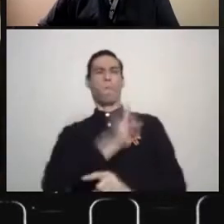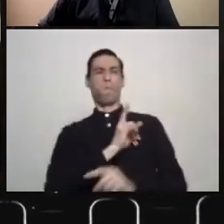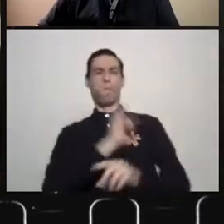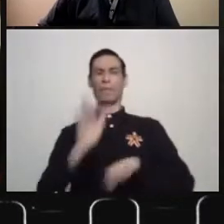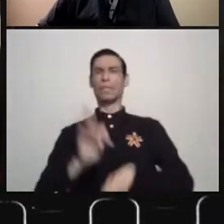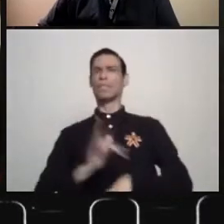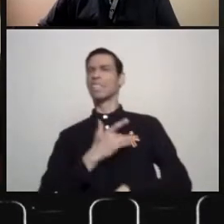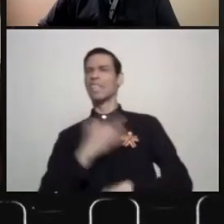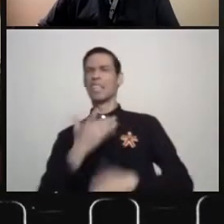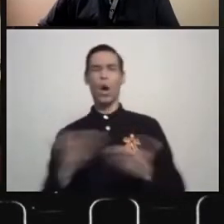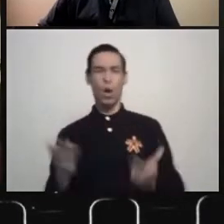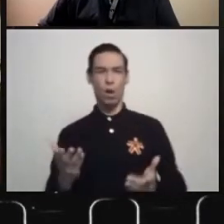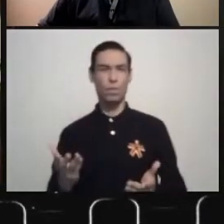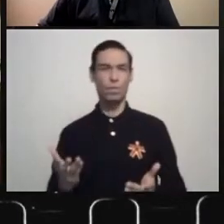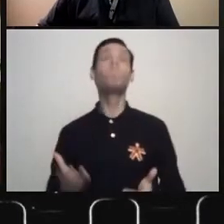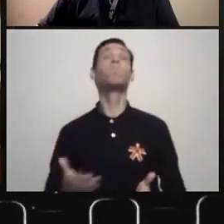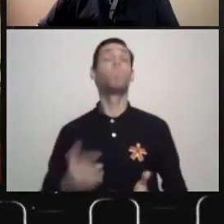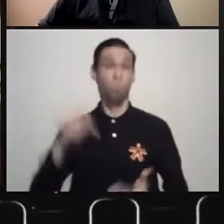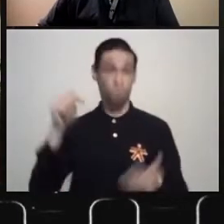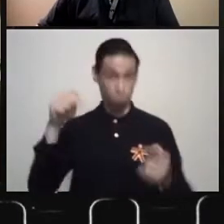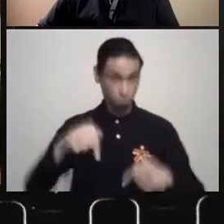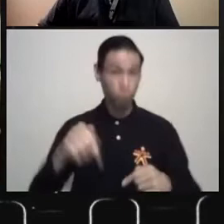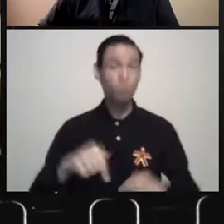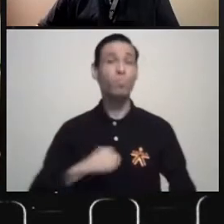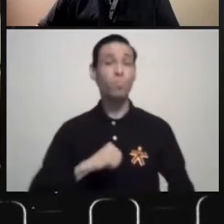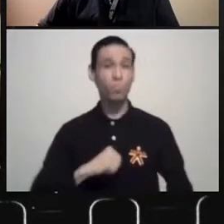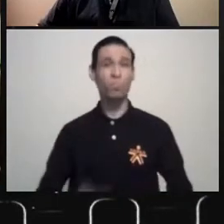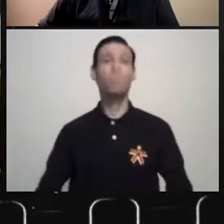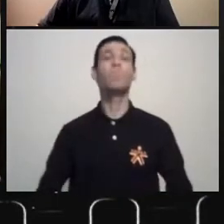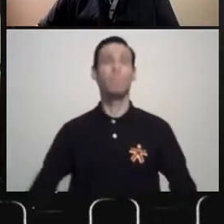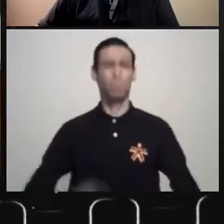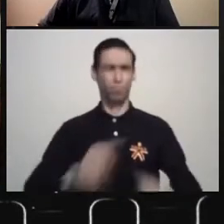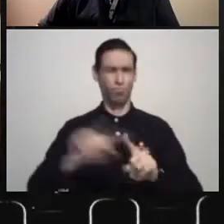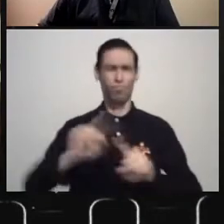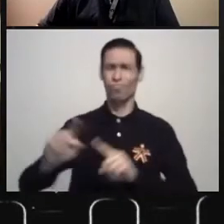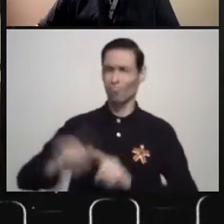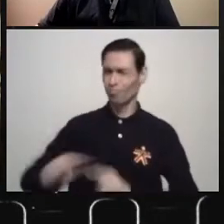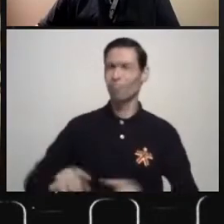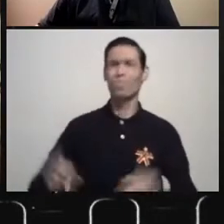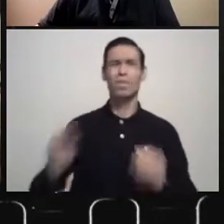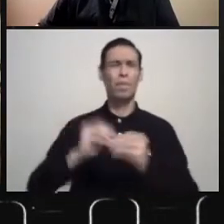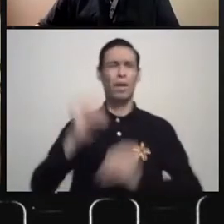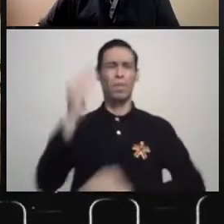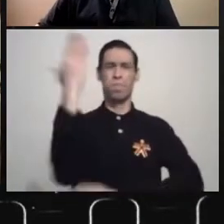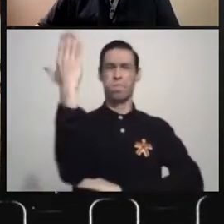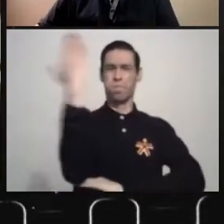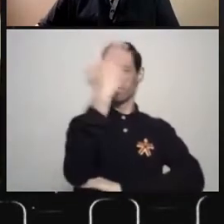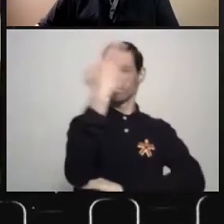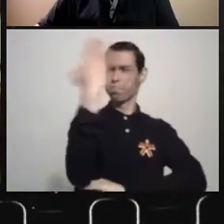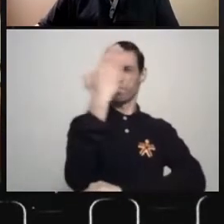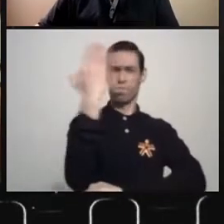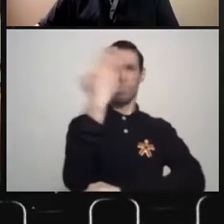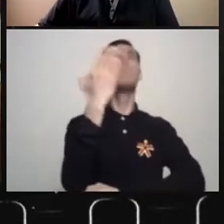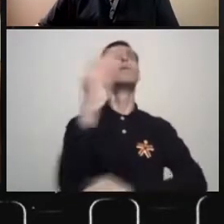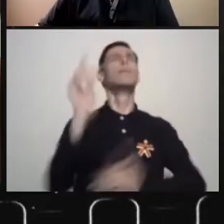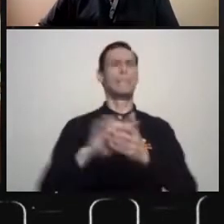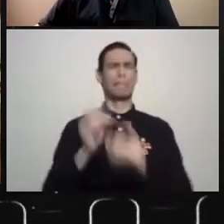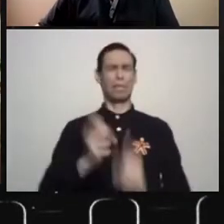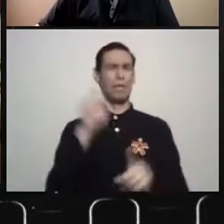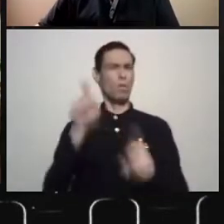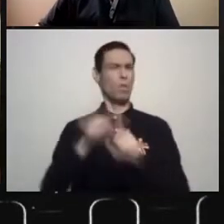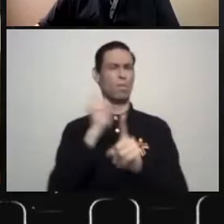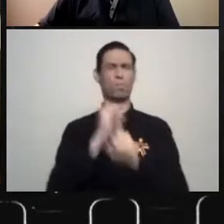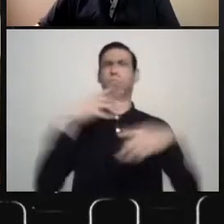cine colombiano, porque también la película de Andrés es un claro ejemplo de que se puede hacer género y también es impactante en los 16